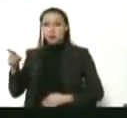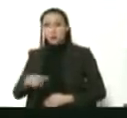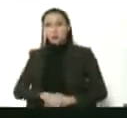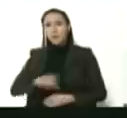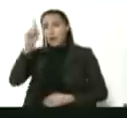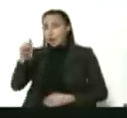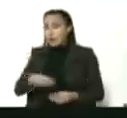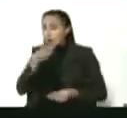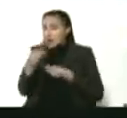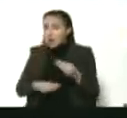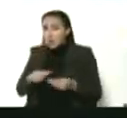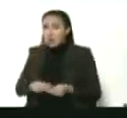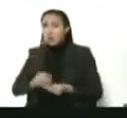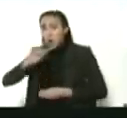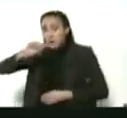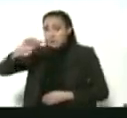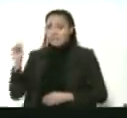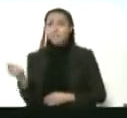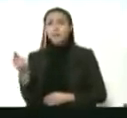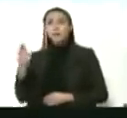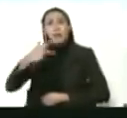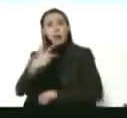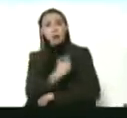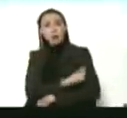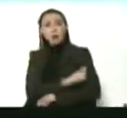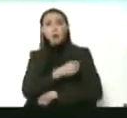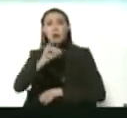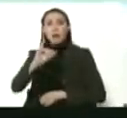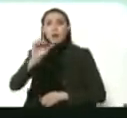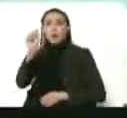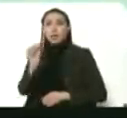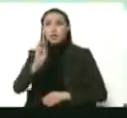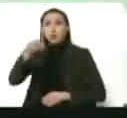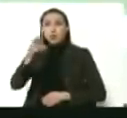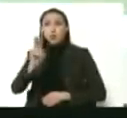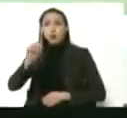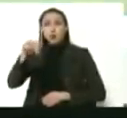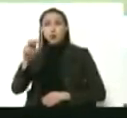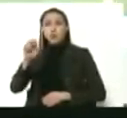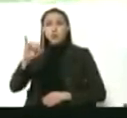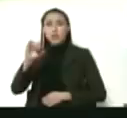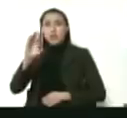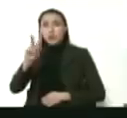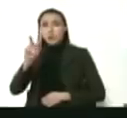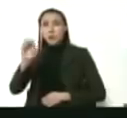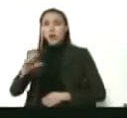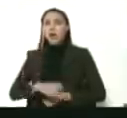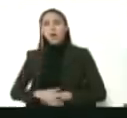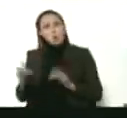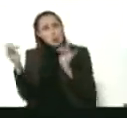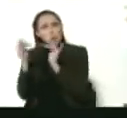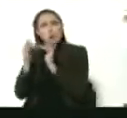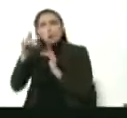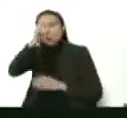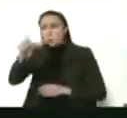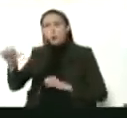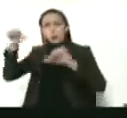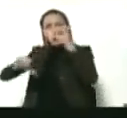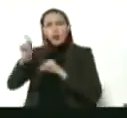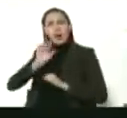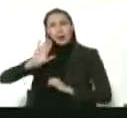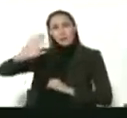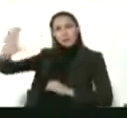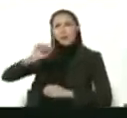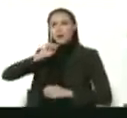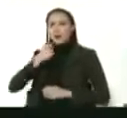registró la primera vacuna del mundo, Sputnik V. Y ya nosotros teníamos contacto con los científicos rusos y sabíamos de